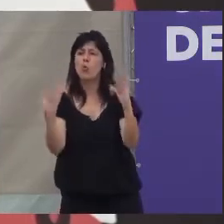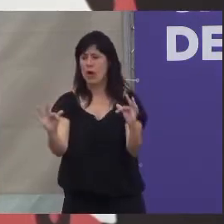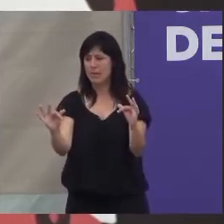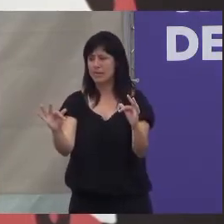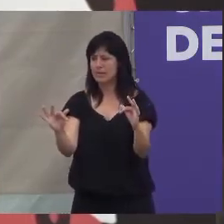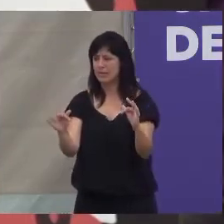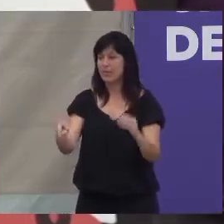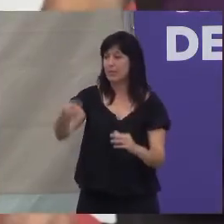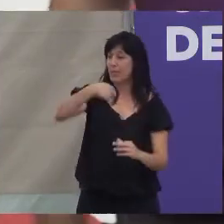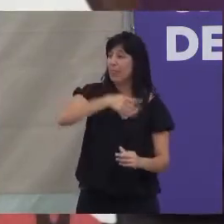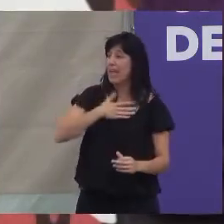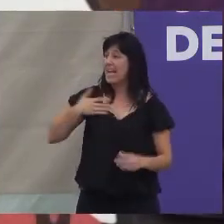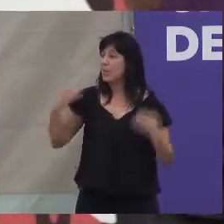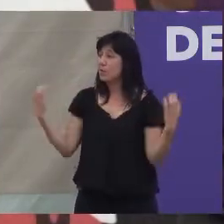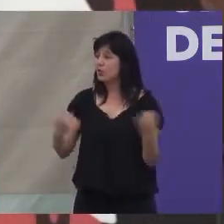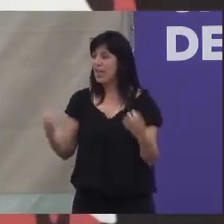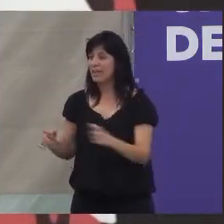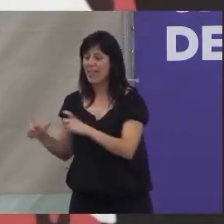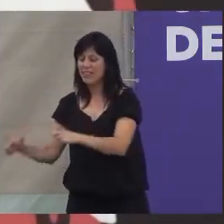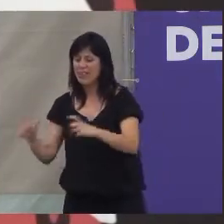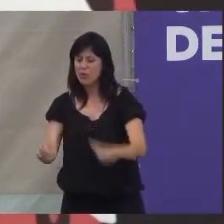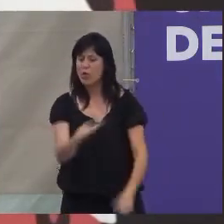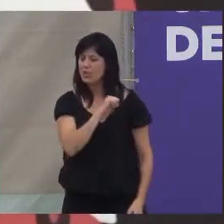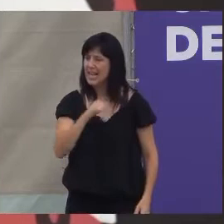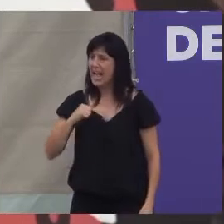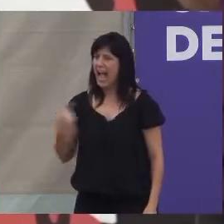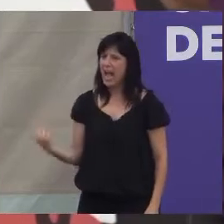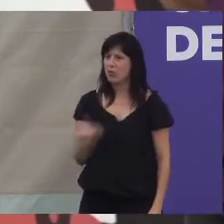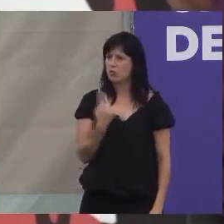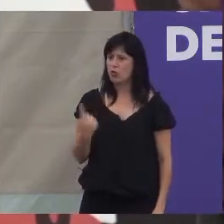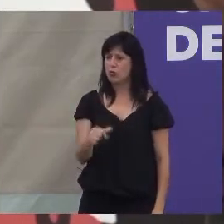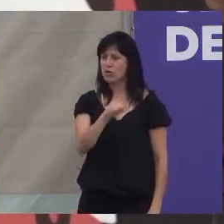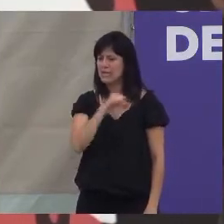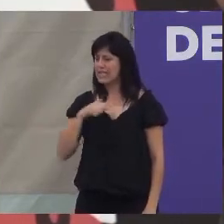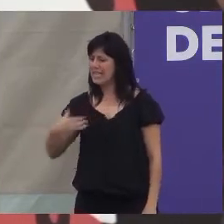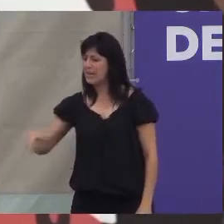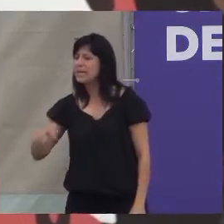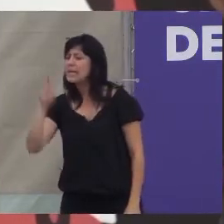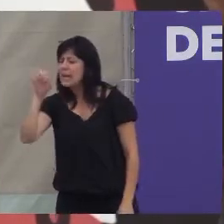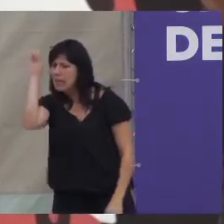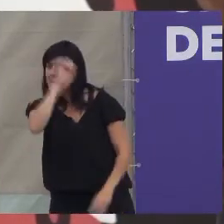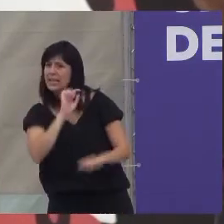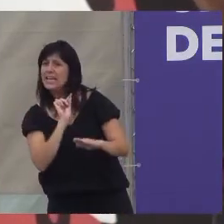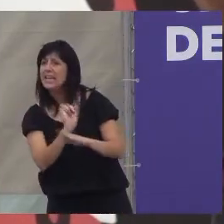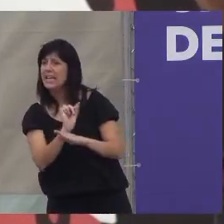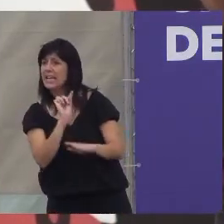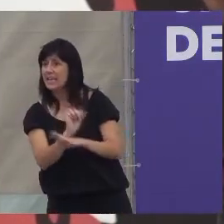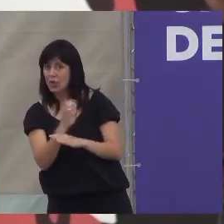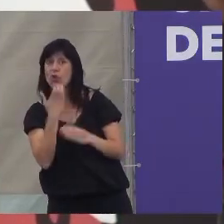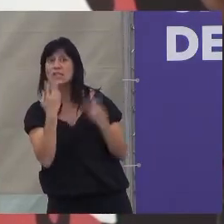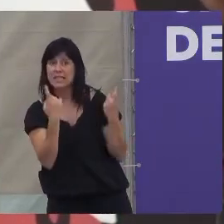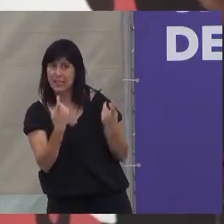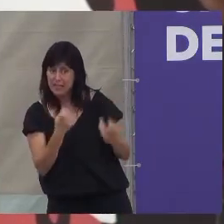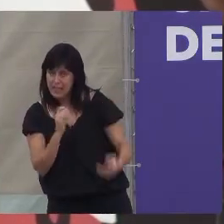Queremos unos círculos autónomos, independientes y críticos, cuando sea